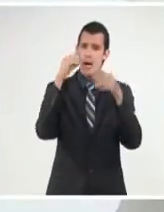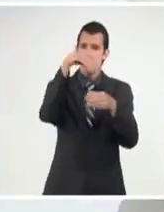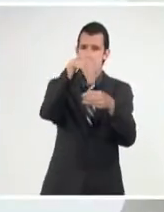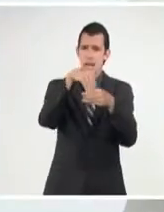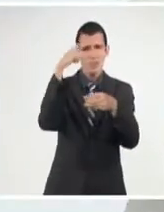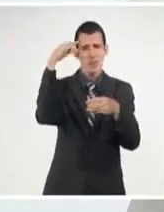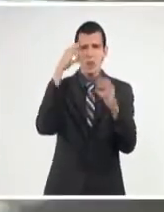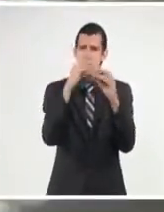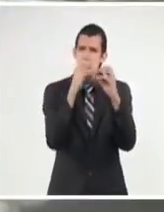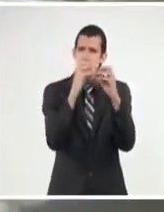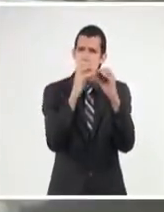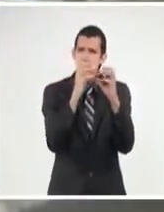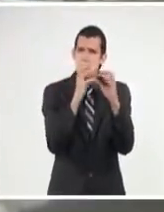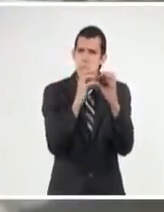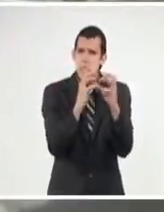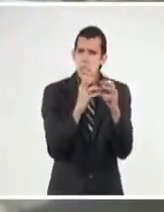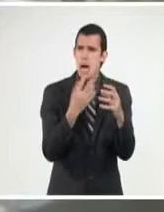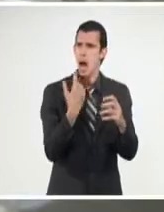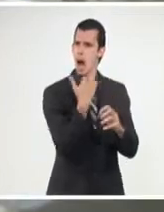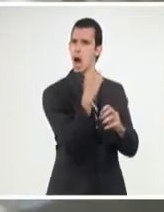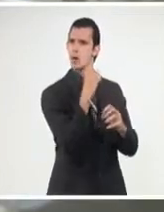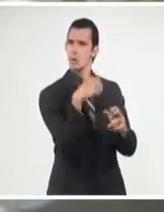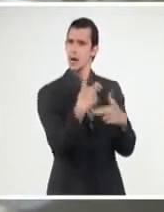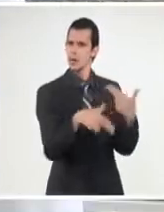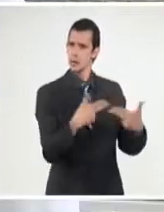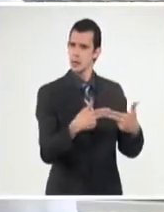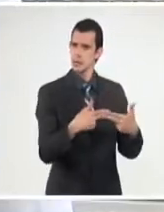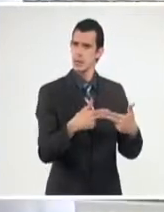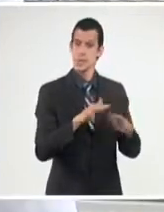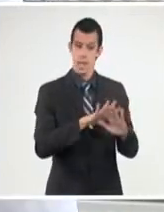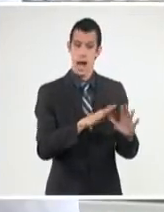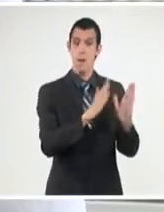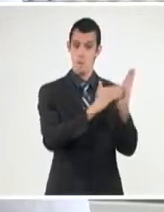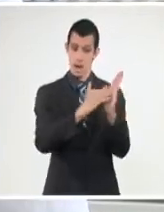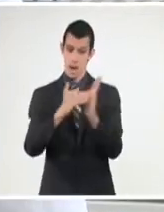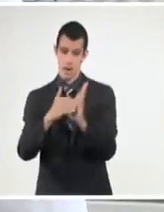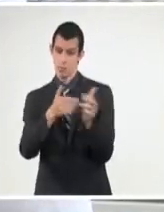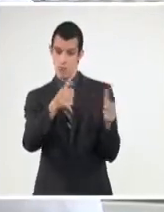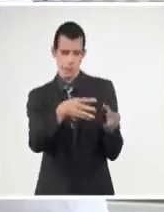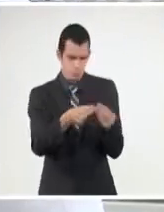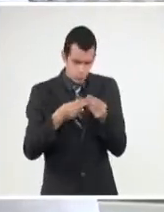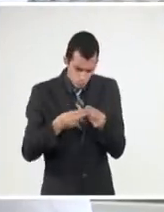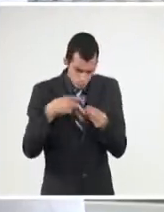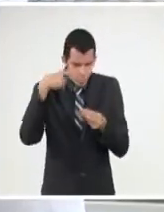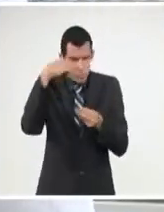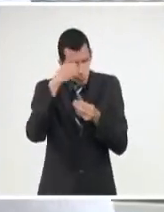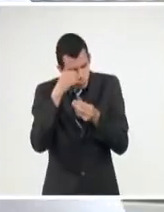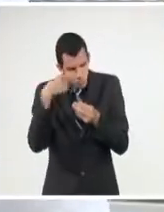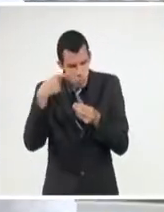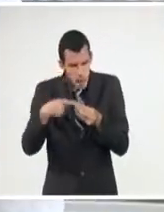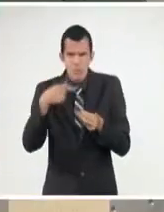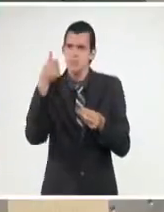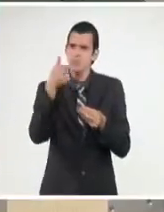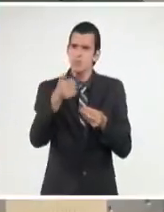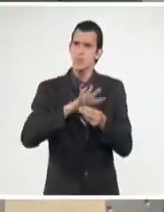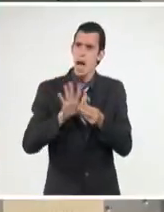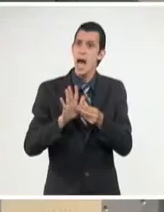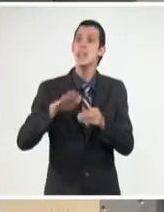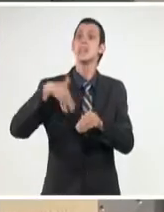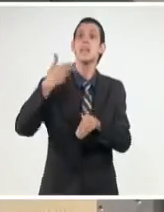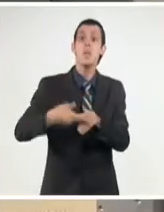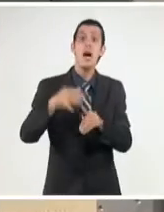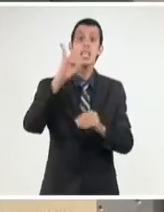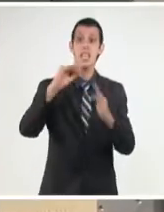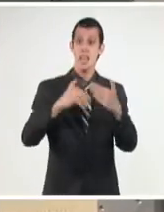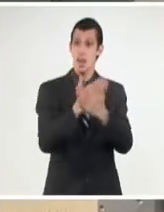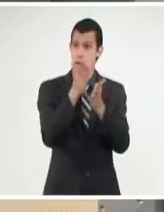que duran 7 días para poder entonces ser liberado y distribuido a la red de farmacias y de droguerías en todo el país. Una